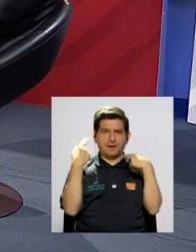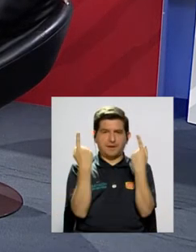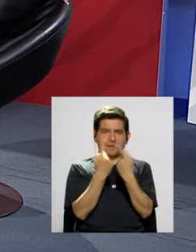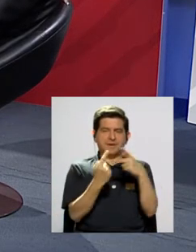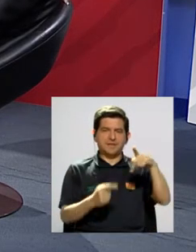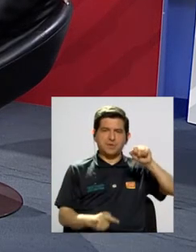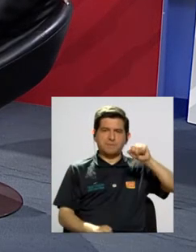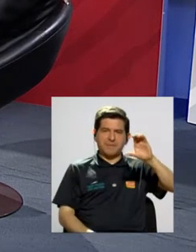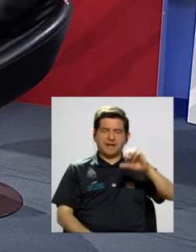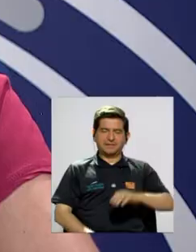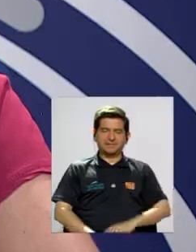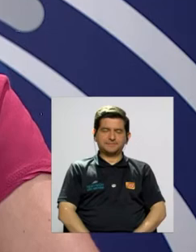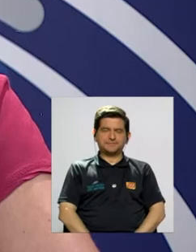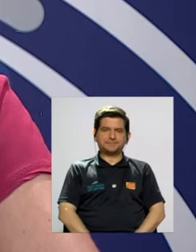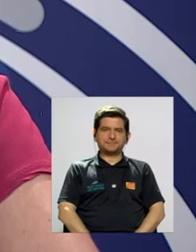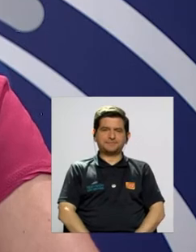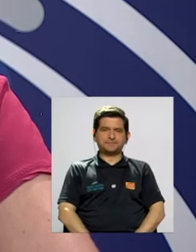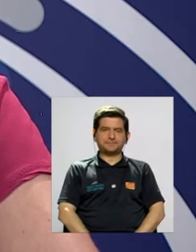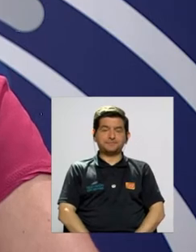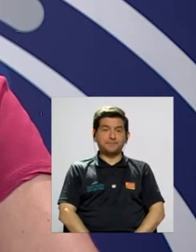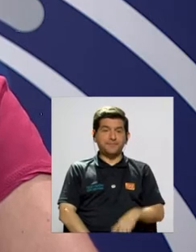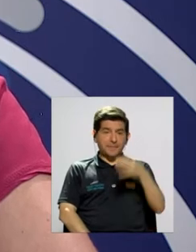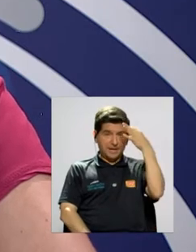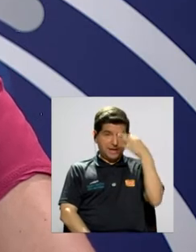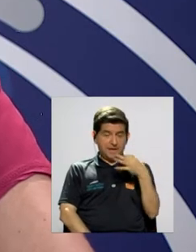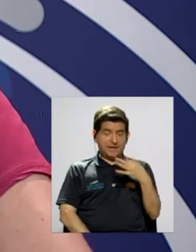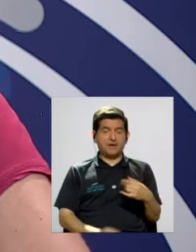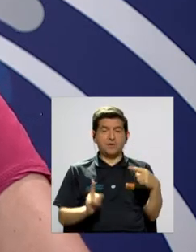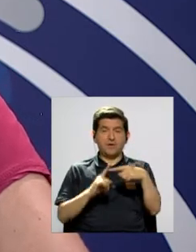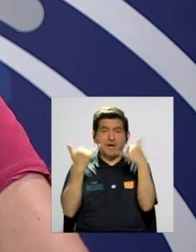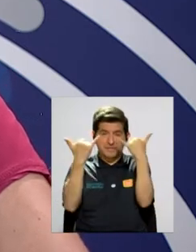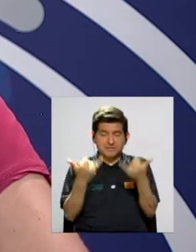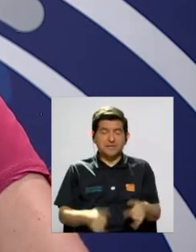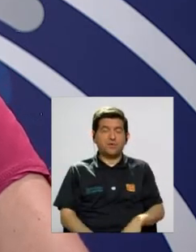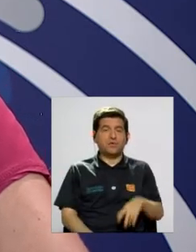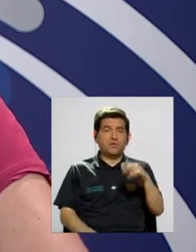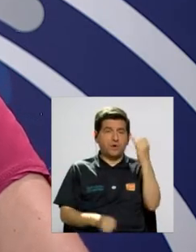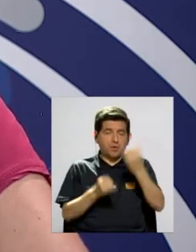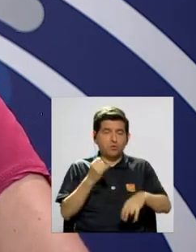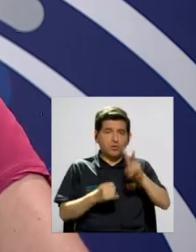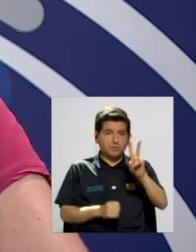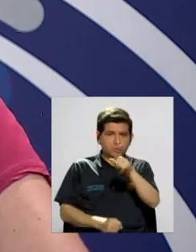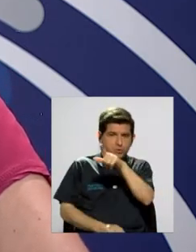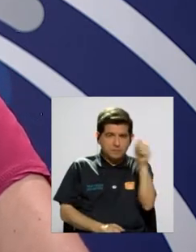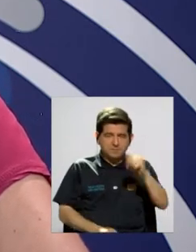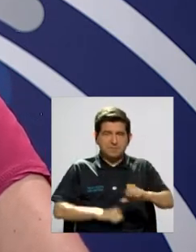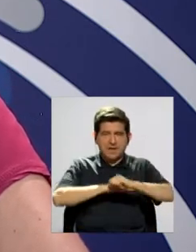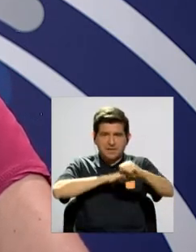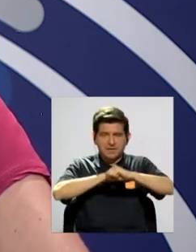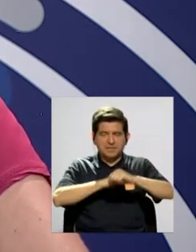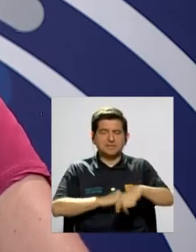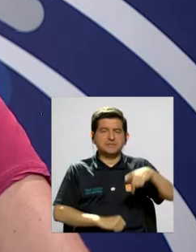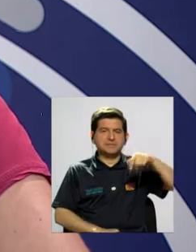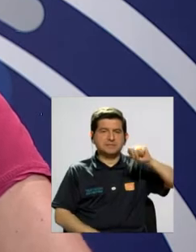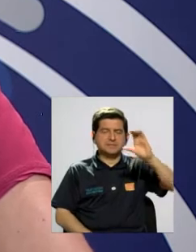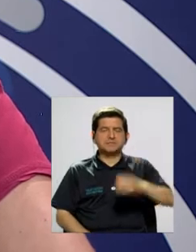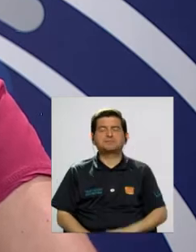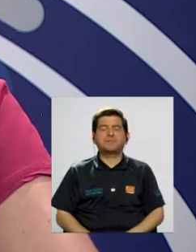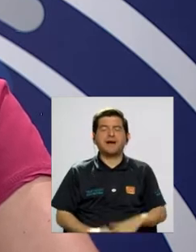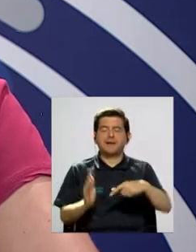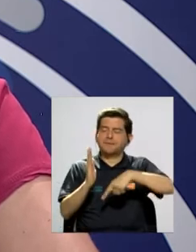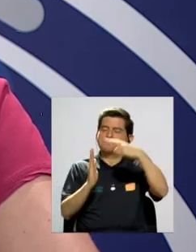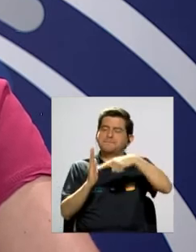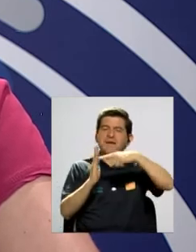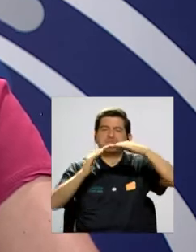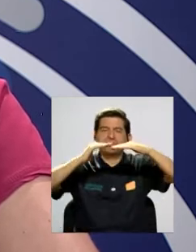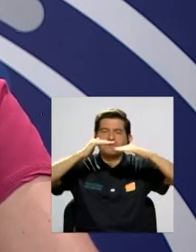Acción Ciudadana. Creo que hasta el momento, en estos últimos dos meses de campaña, el Partido de Acción Ciudadana ha bajado su perfil como partido y ha